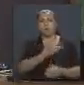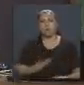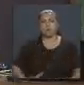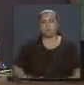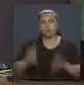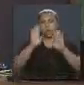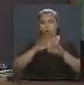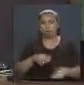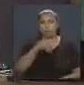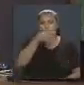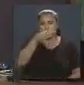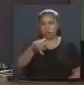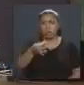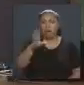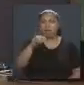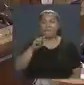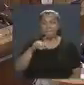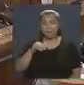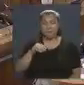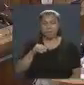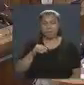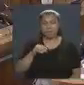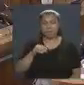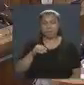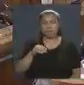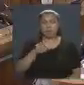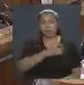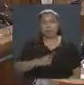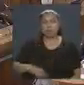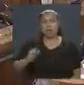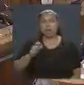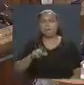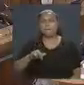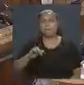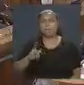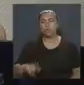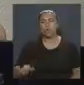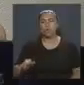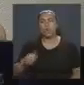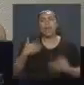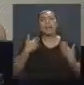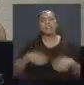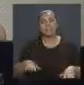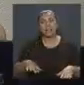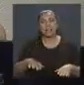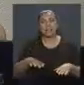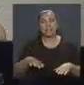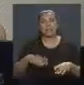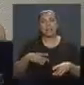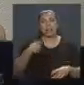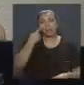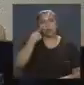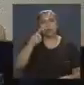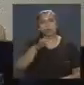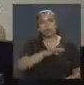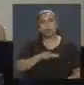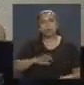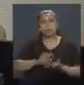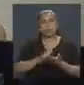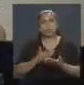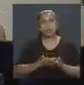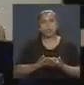intervenía el diputado Espinoza, ya es un hecho y es bastante conocido por el Ministerio de Salud,